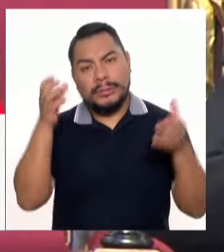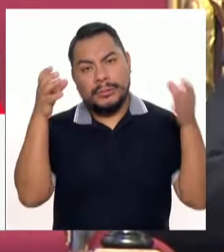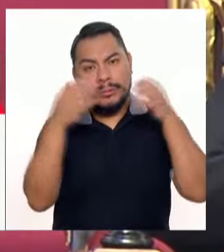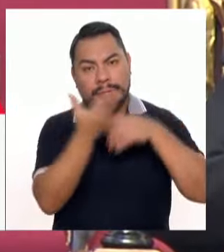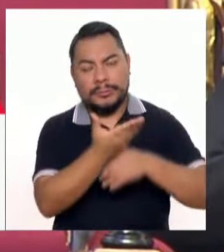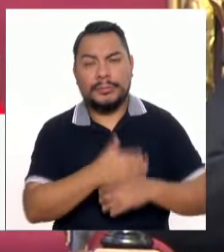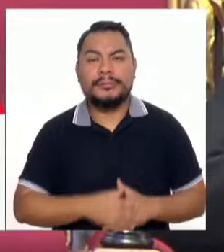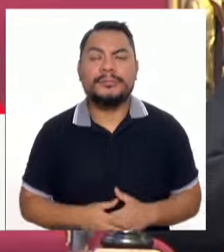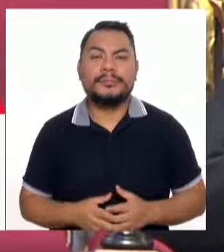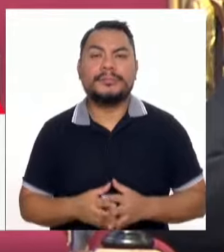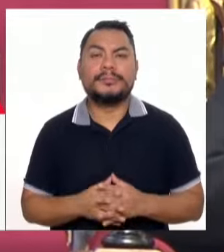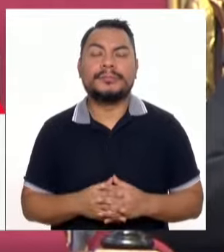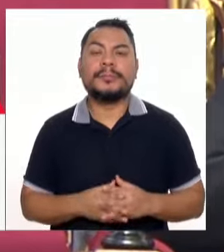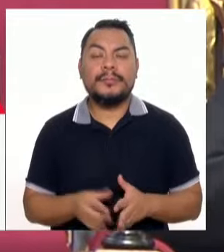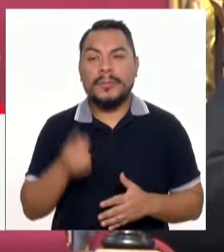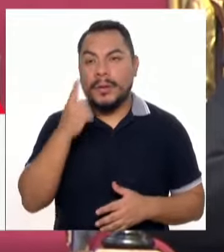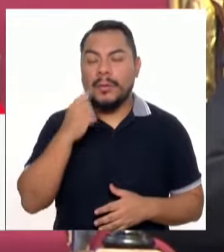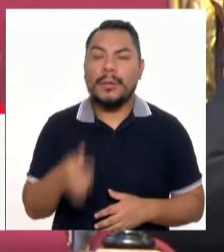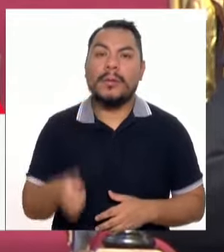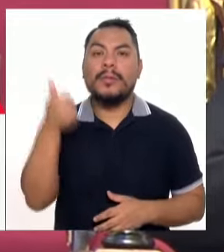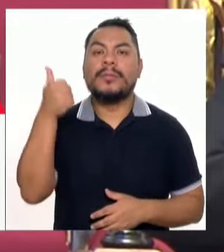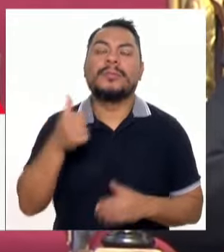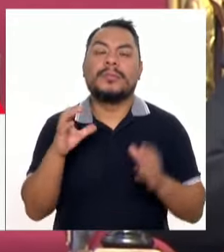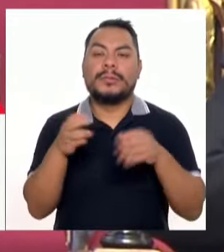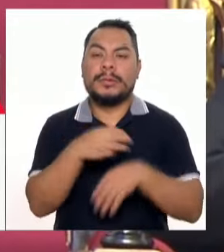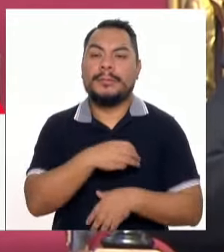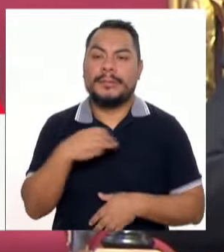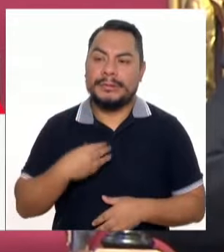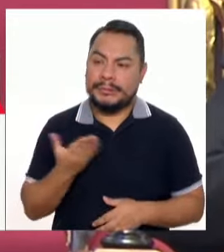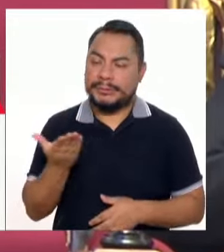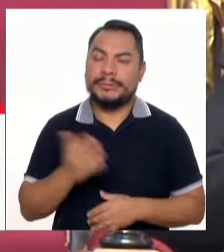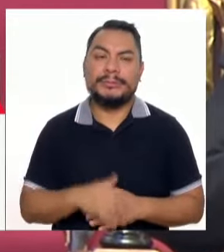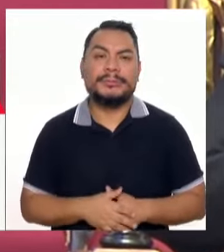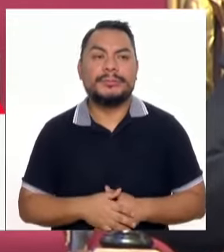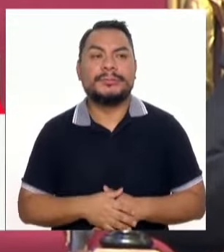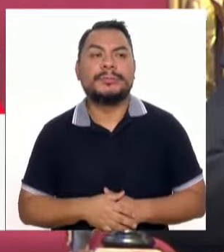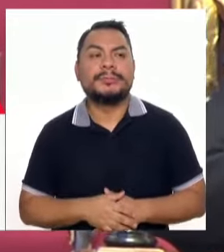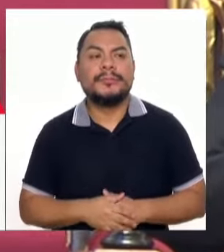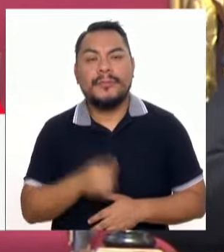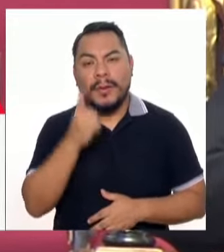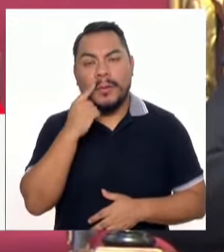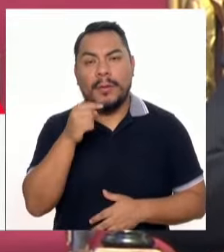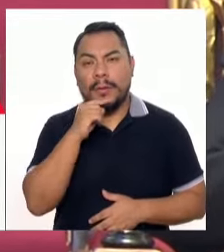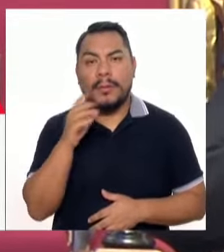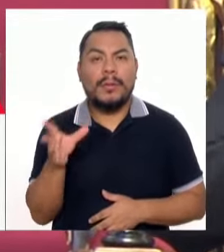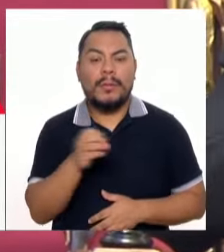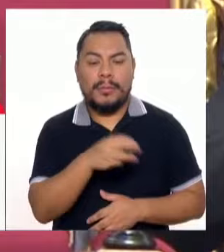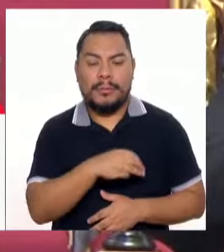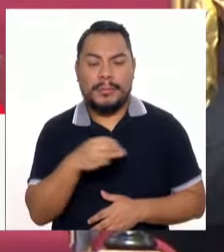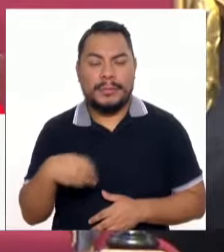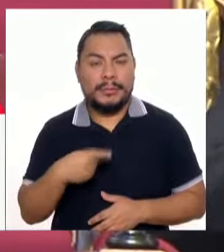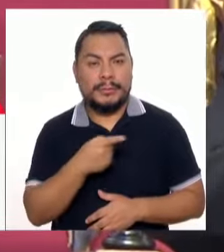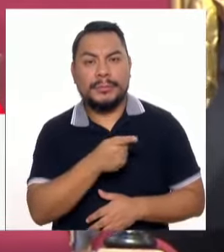República, señor Presidente del Consejo de Ministros, señoras y señores ministros de